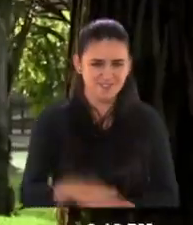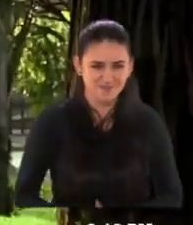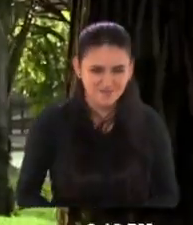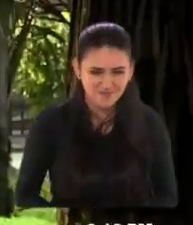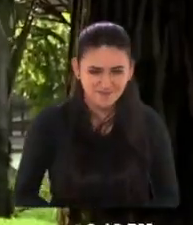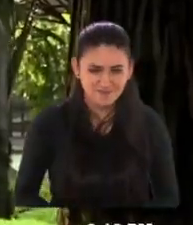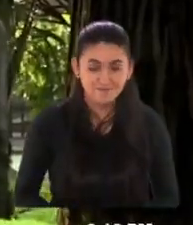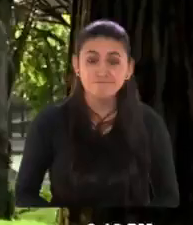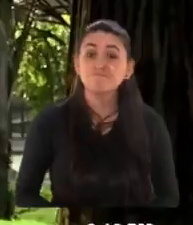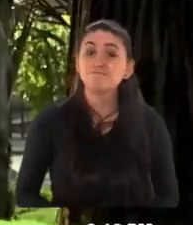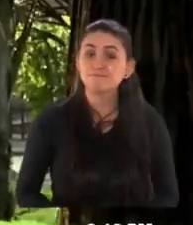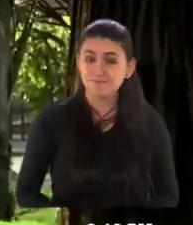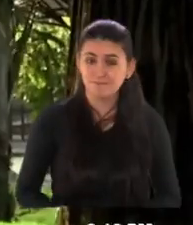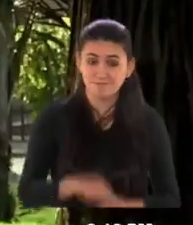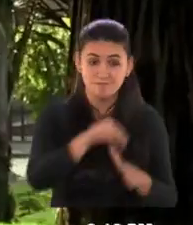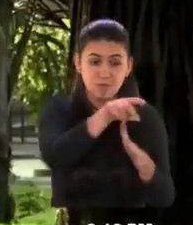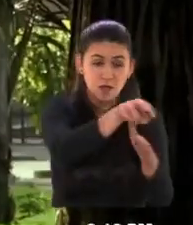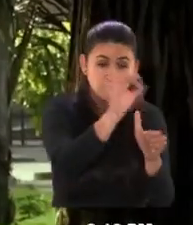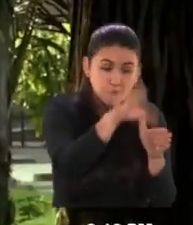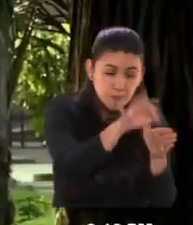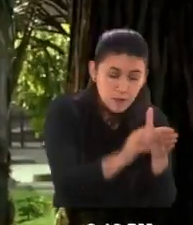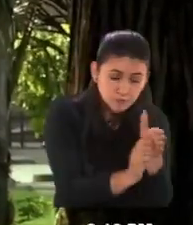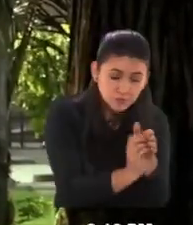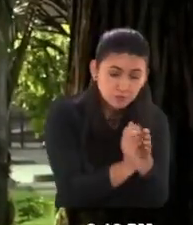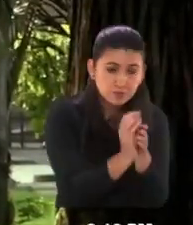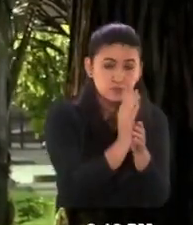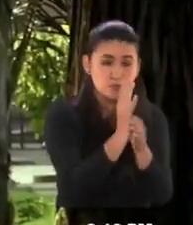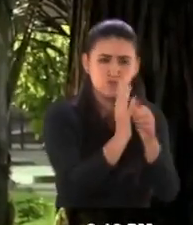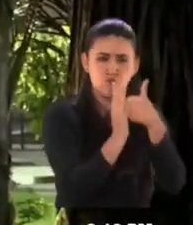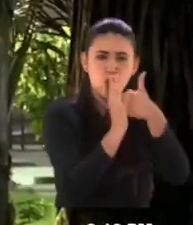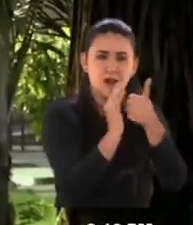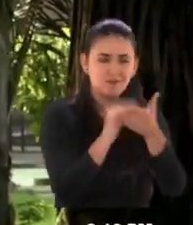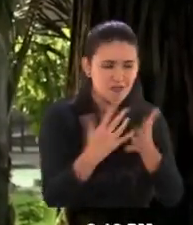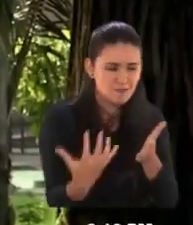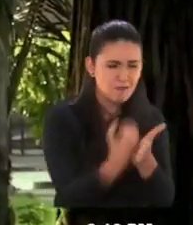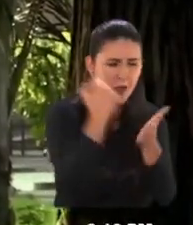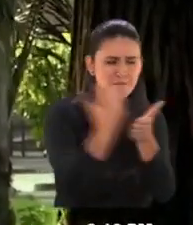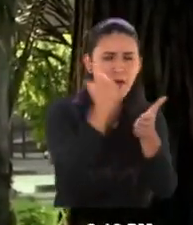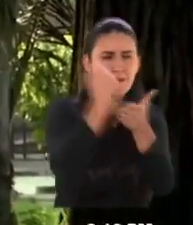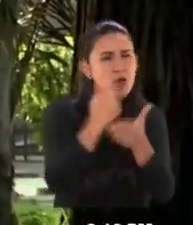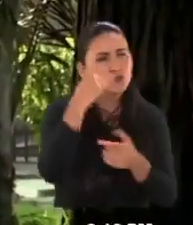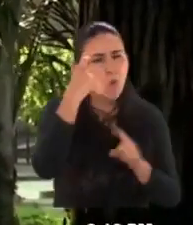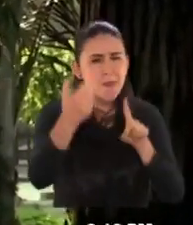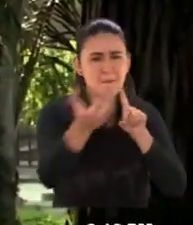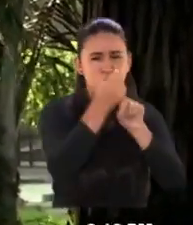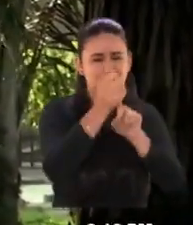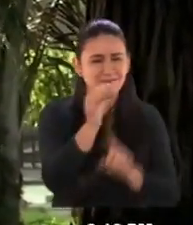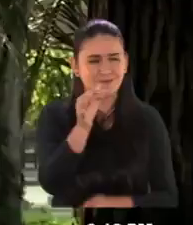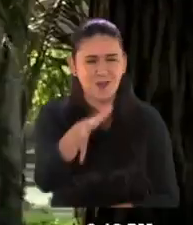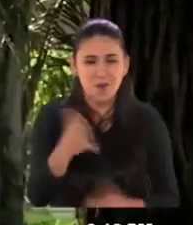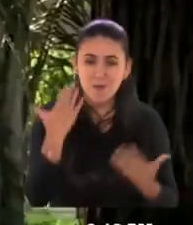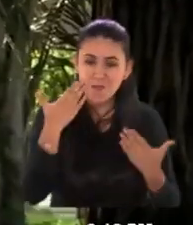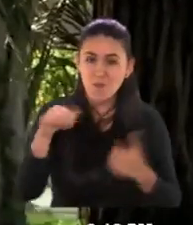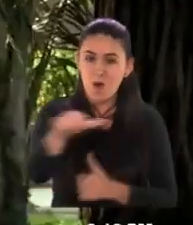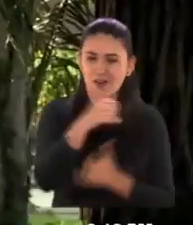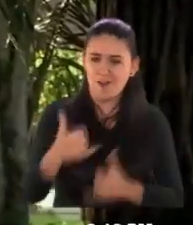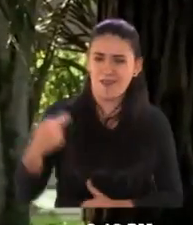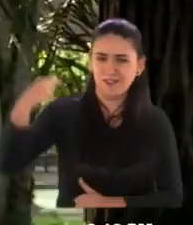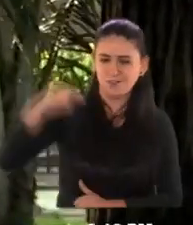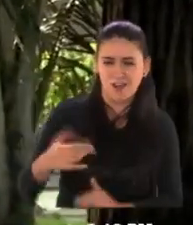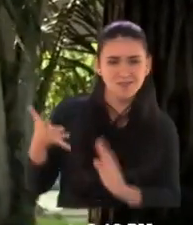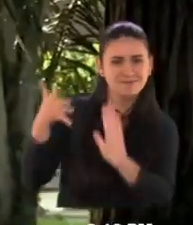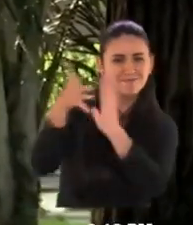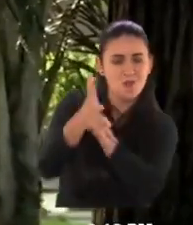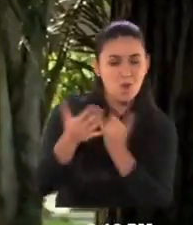porque los que siembran buenas semillas cosechan grandes triunfos como nuestras mujeres que inspiran nuestras protagonistas